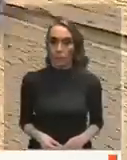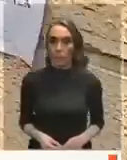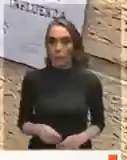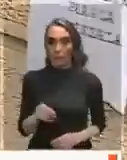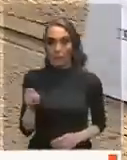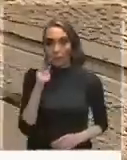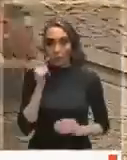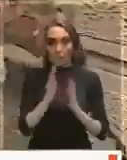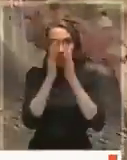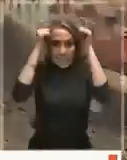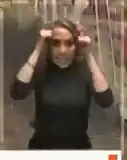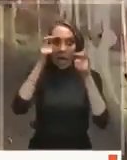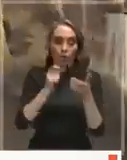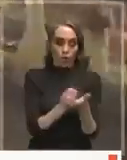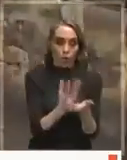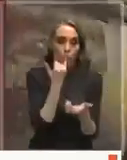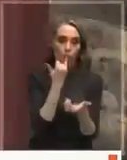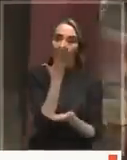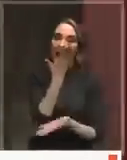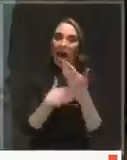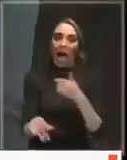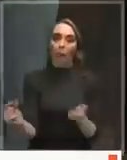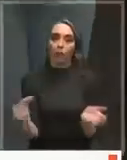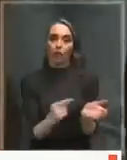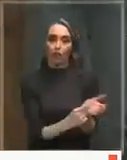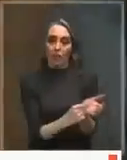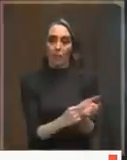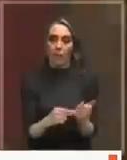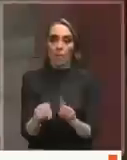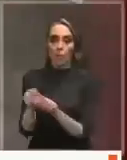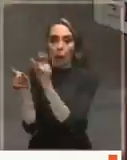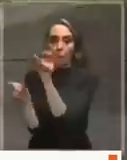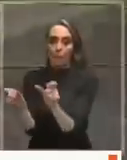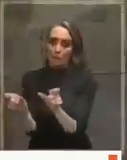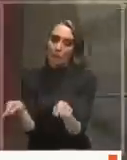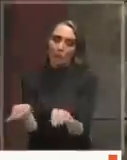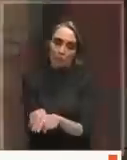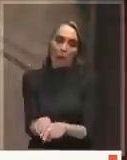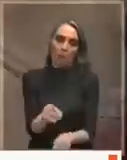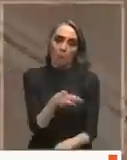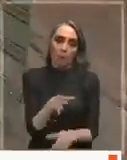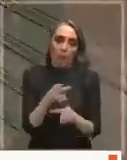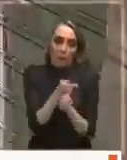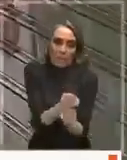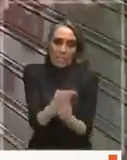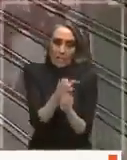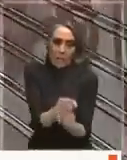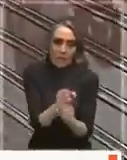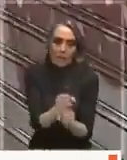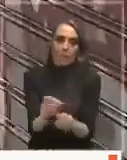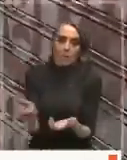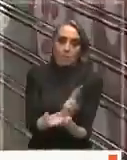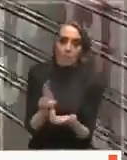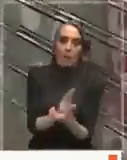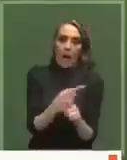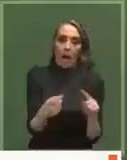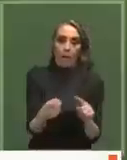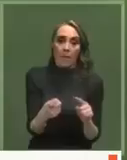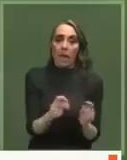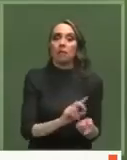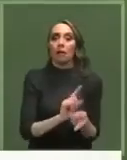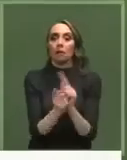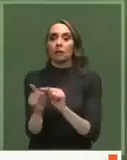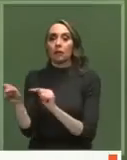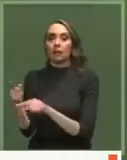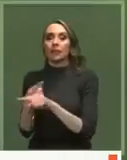Santos cambió de número, pero eso no frenó a los extorsionadores. Continuaron las amenazas al teléfono de su esposa